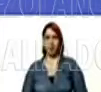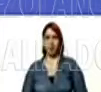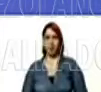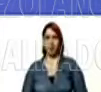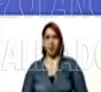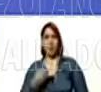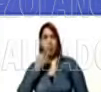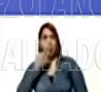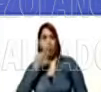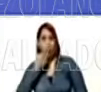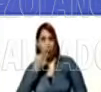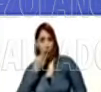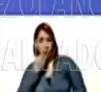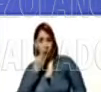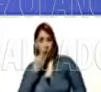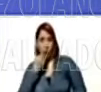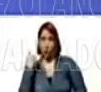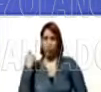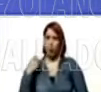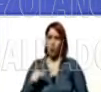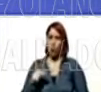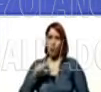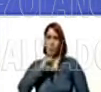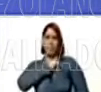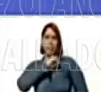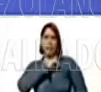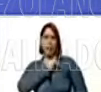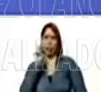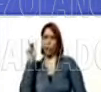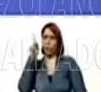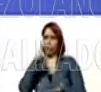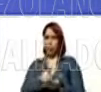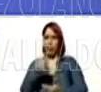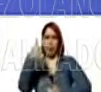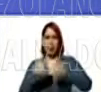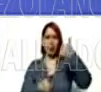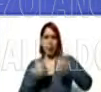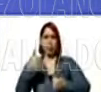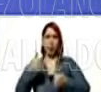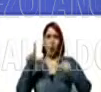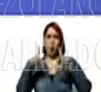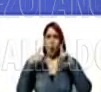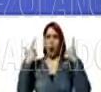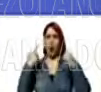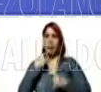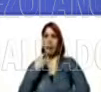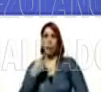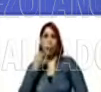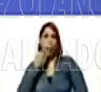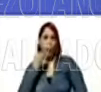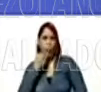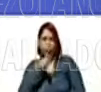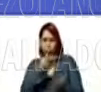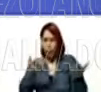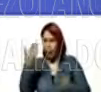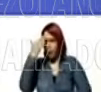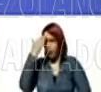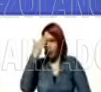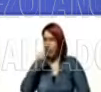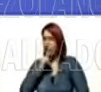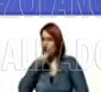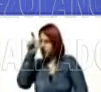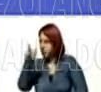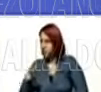El Bobolongo tuvo miedo de lanzarse a candidato en La Guaira. Cuando digo Bobolongo, ustedes saben quién es, ¿verdad?